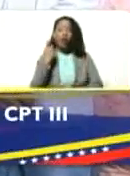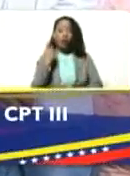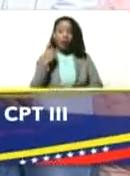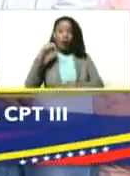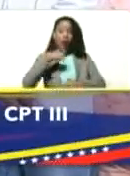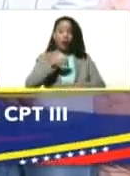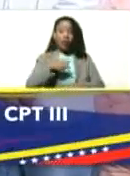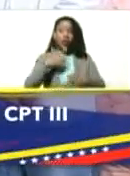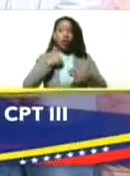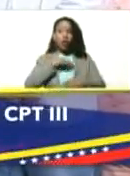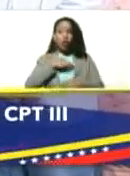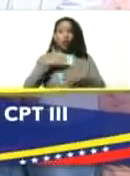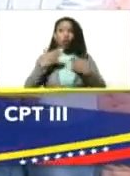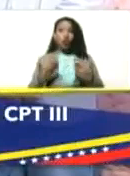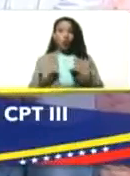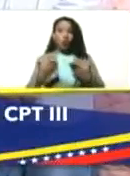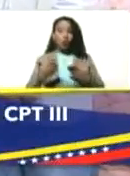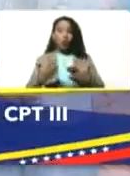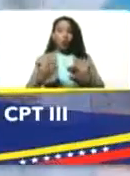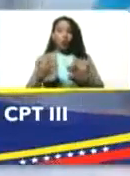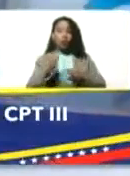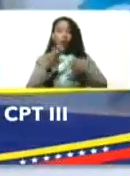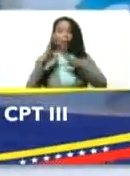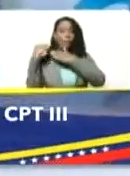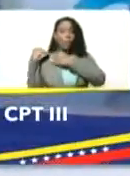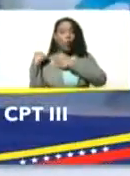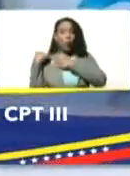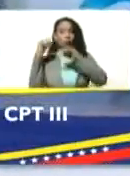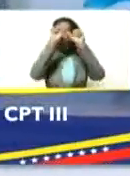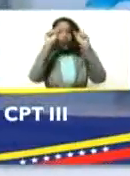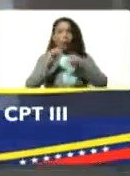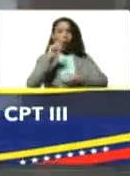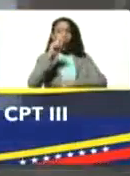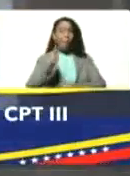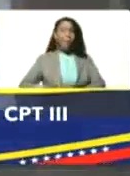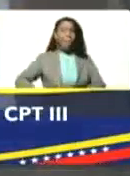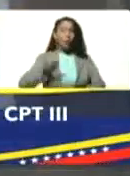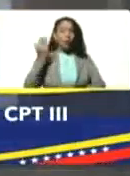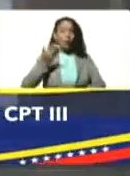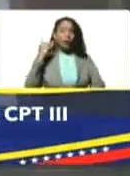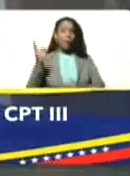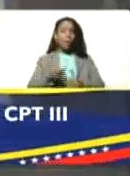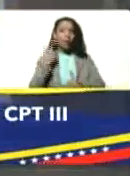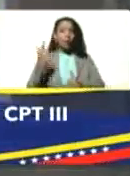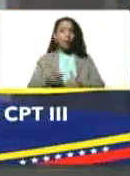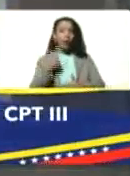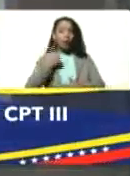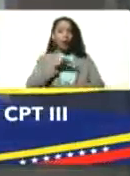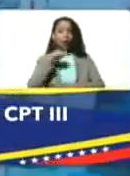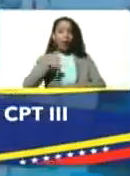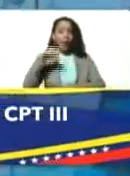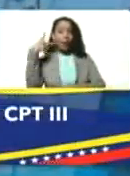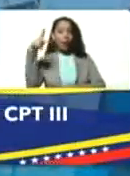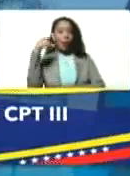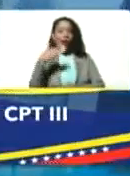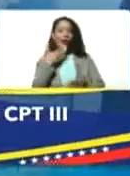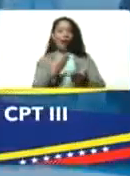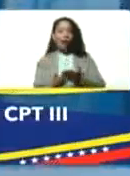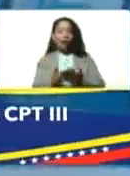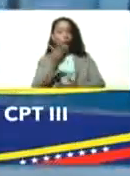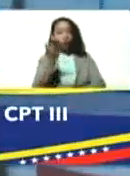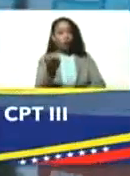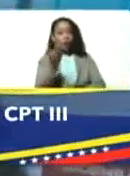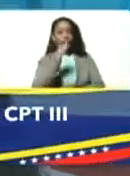y que nosotros hemos cargado en sistema como una de las prioridades de nuestra parroquia. Agradecido a